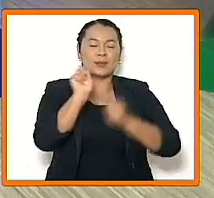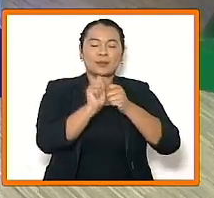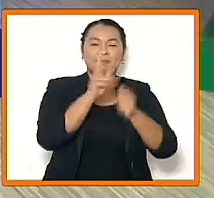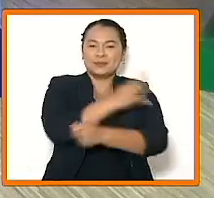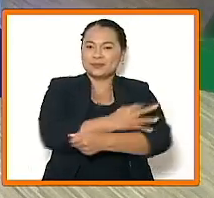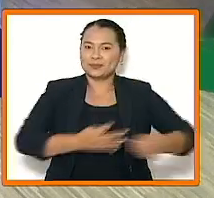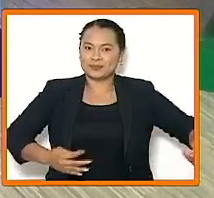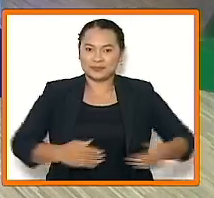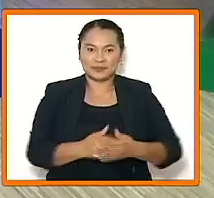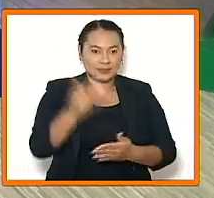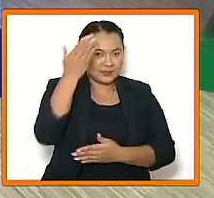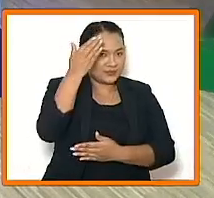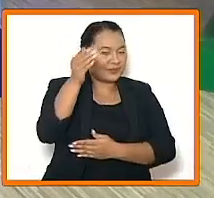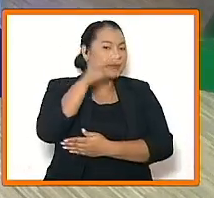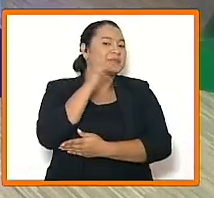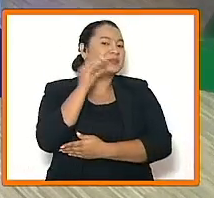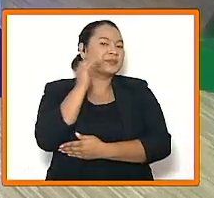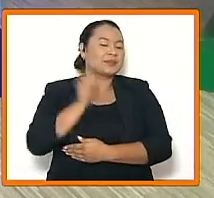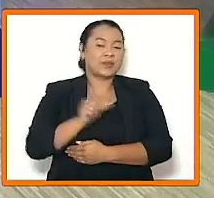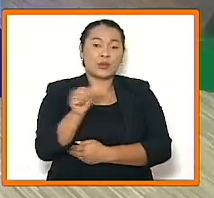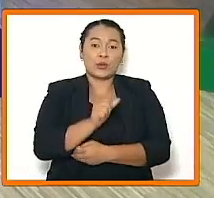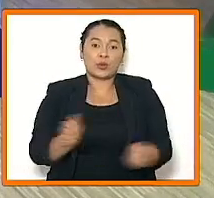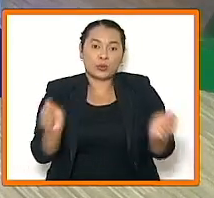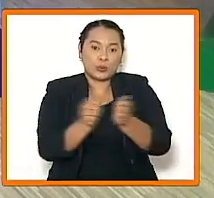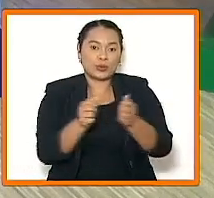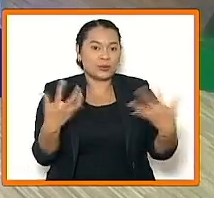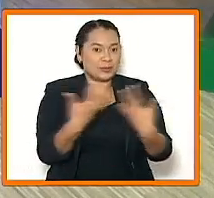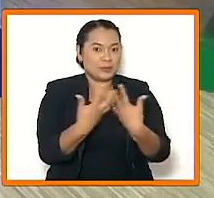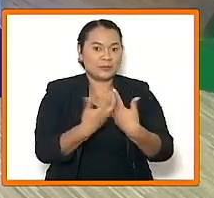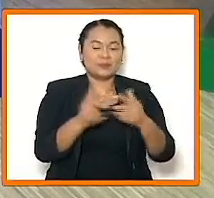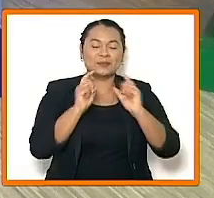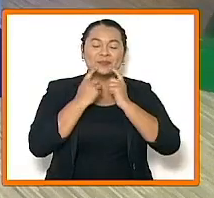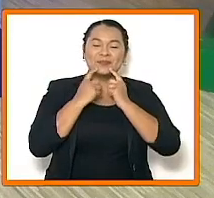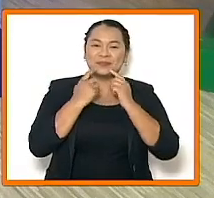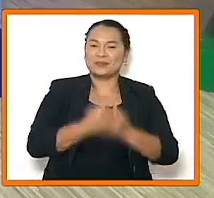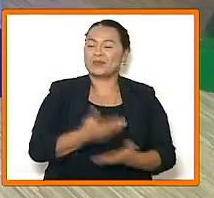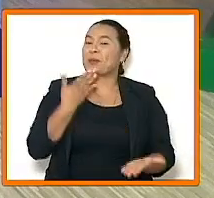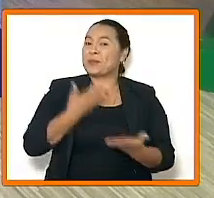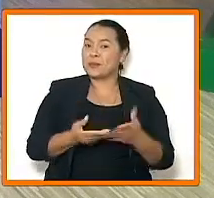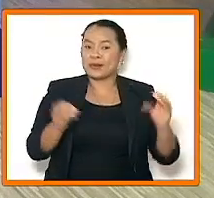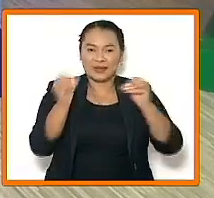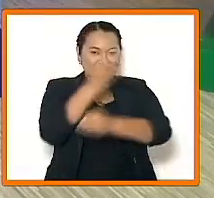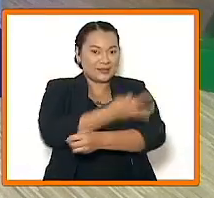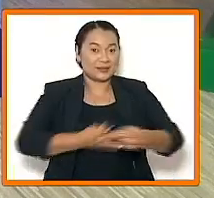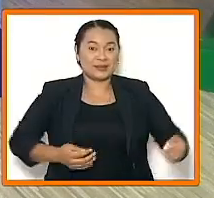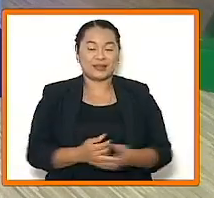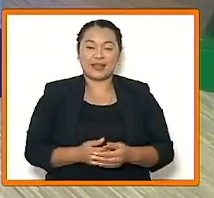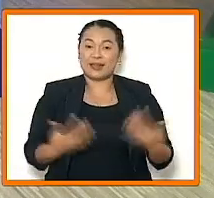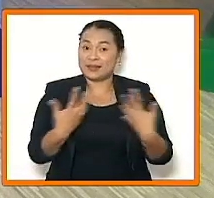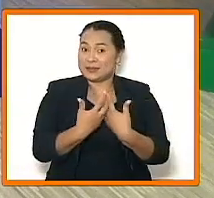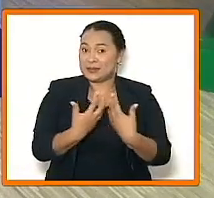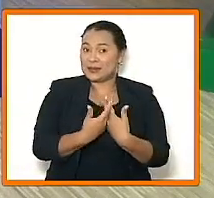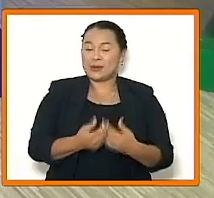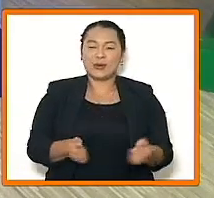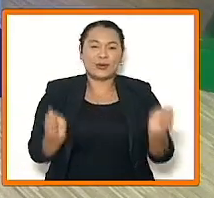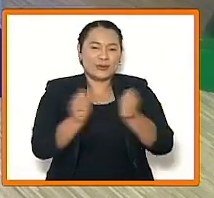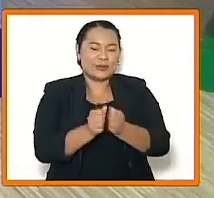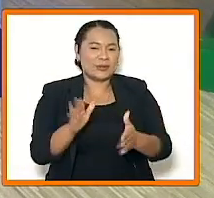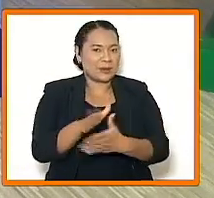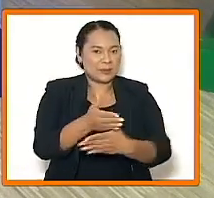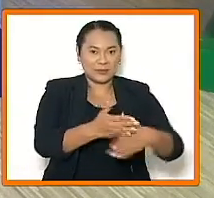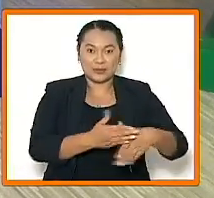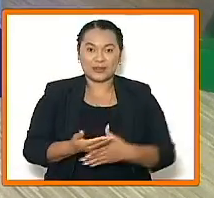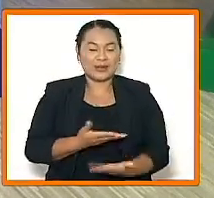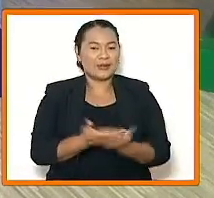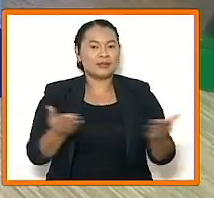la tarde. Te saluda Cecilia Rosell y hoy me encuentro en compañía de Tatiana Varela. Buenas tardes, Ceci. Qué placer estar compartiendo este sorteo con vos. También es un